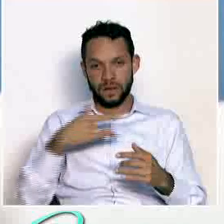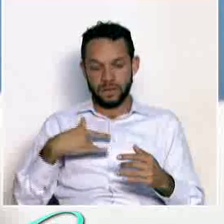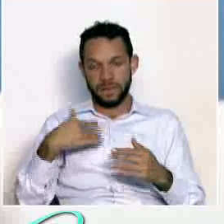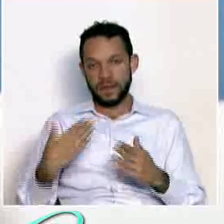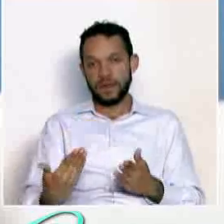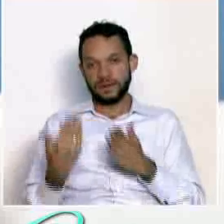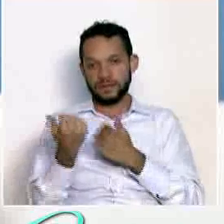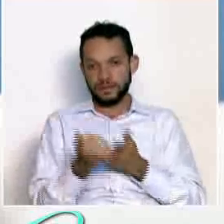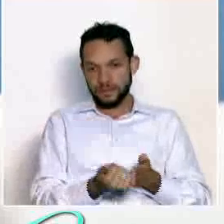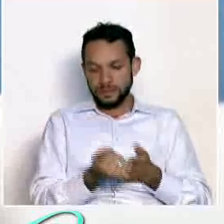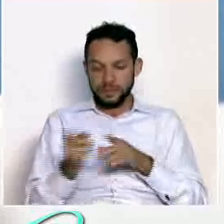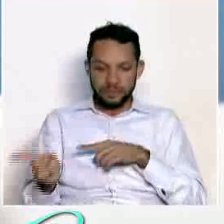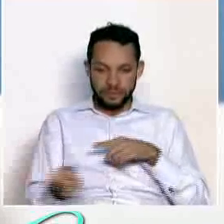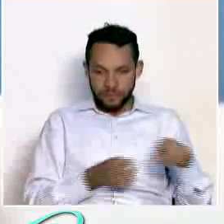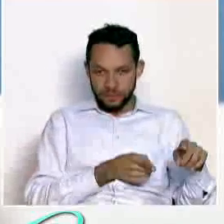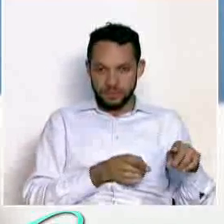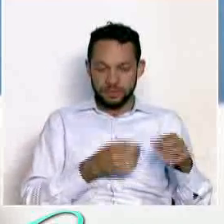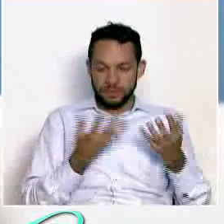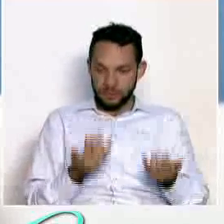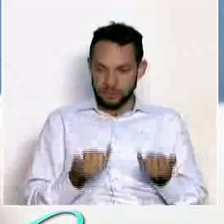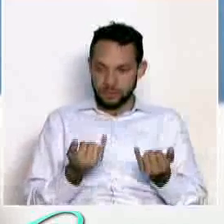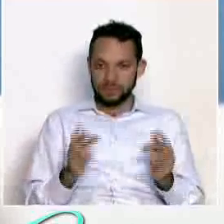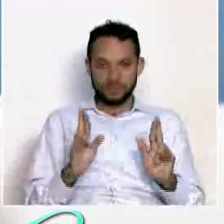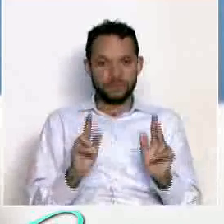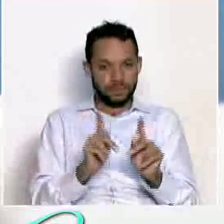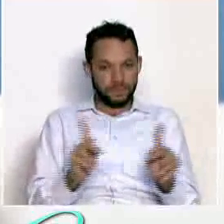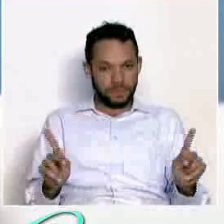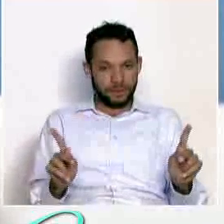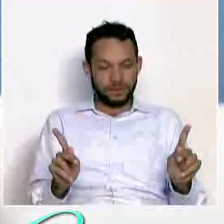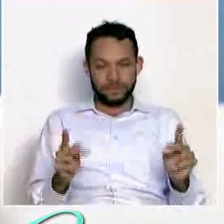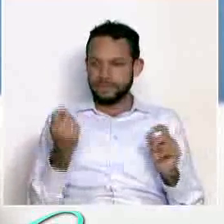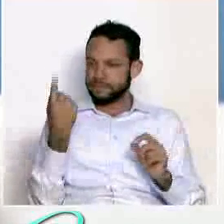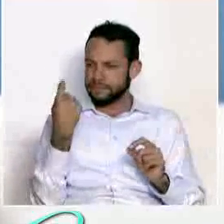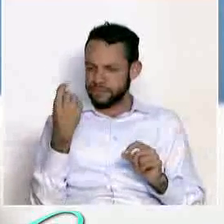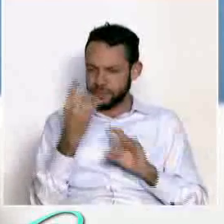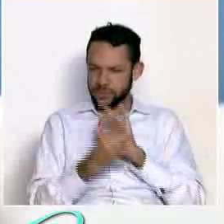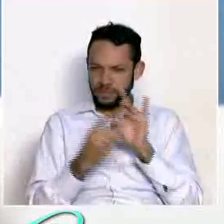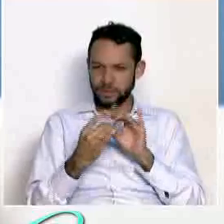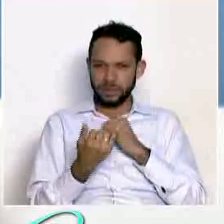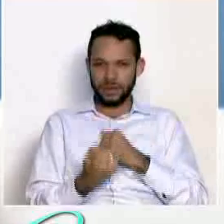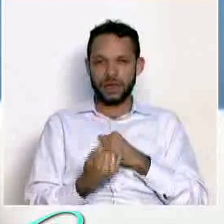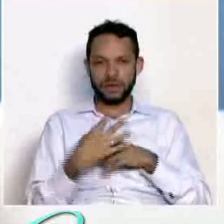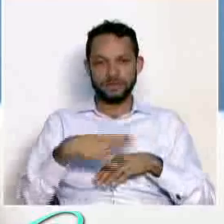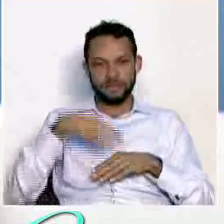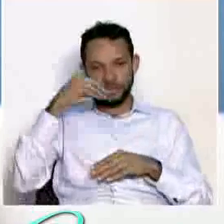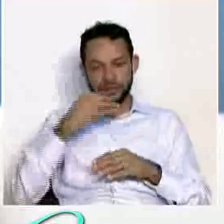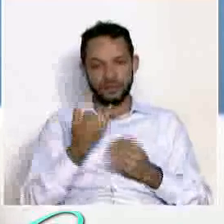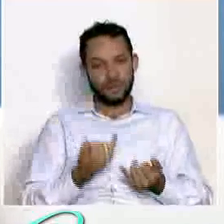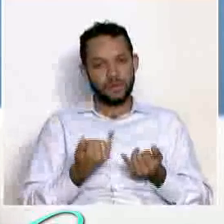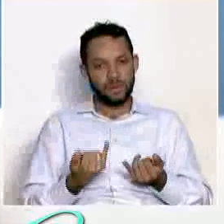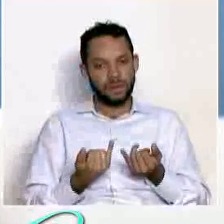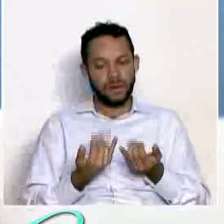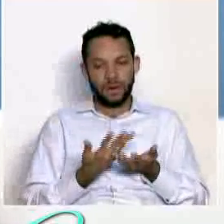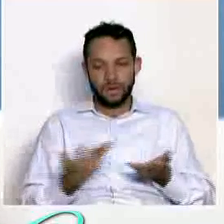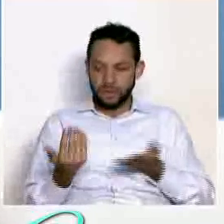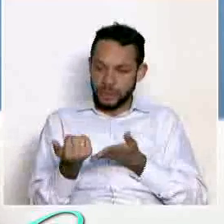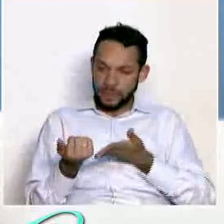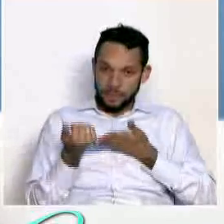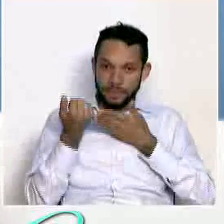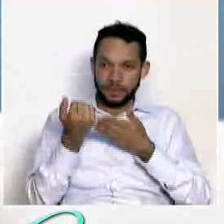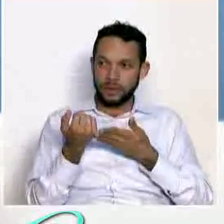más familiar. Y esperamos que todos ustedes entiendan así este programa, que conozcan tantas